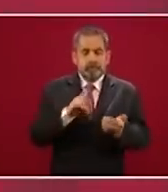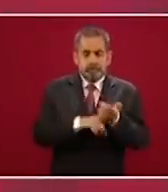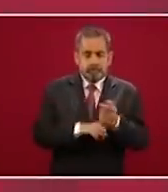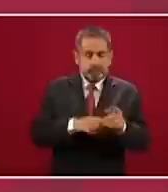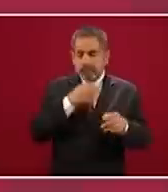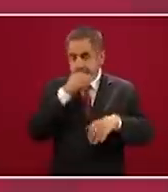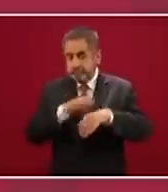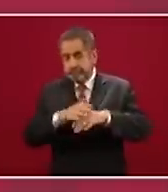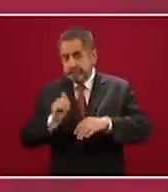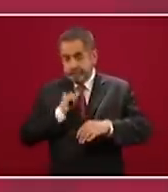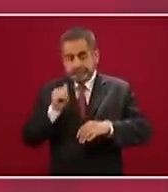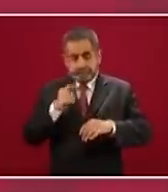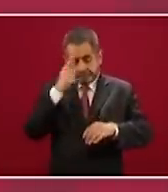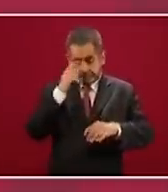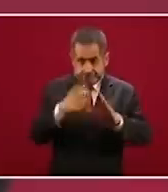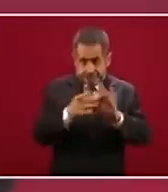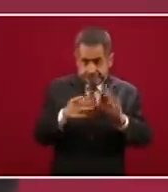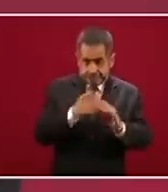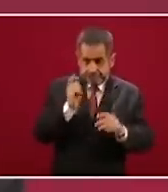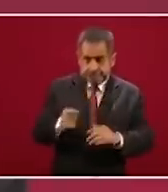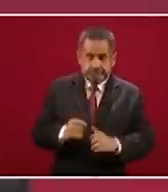aprovecho para decirlo.